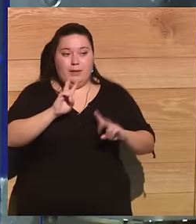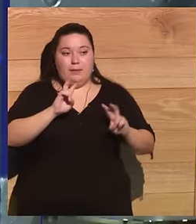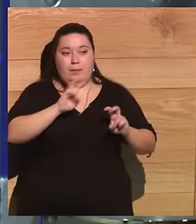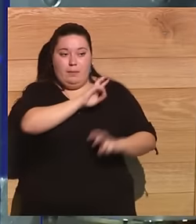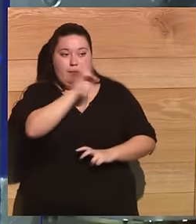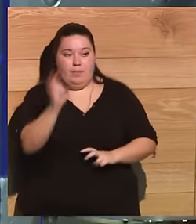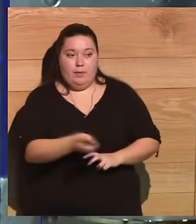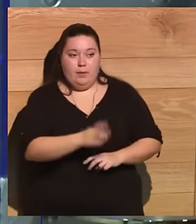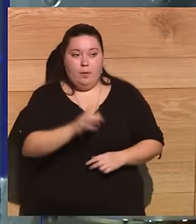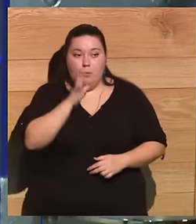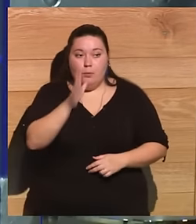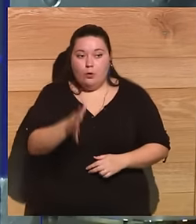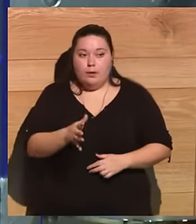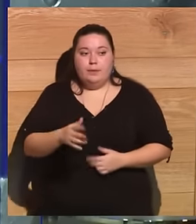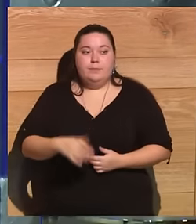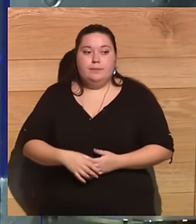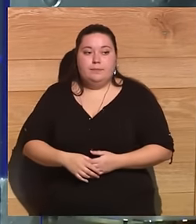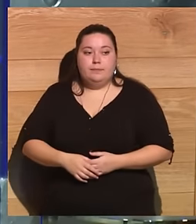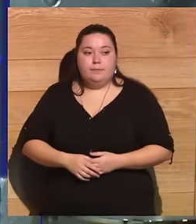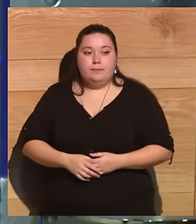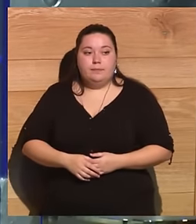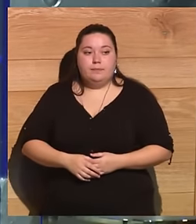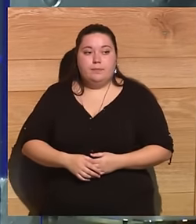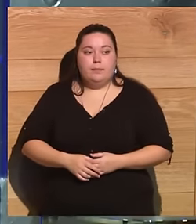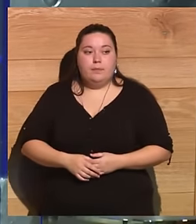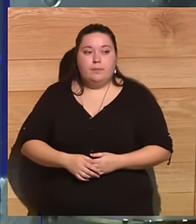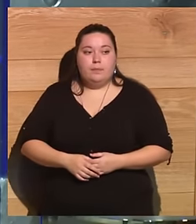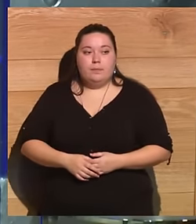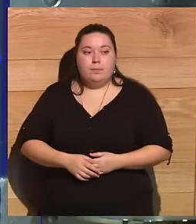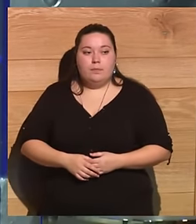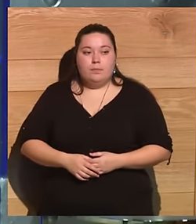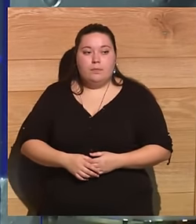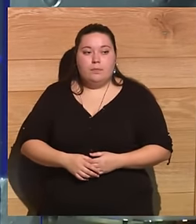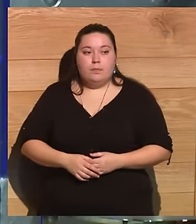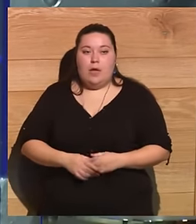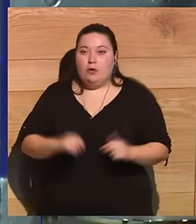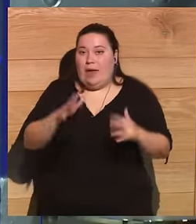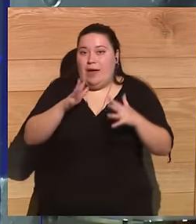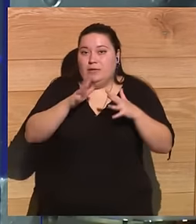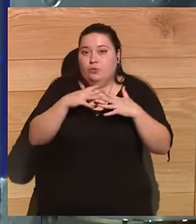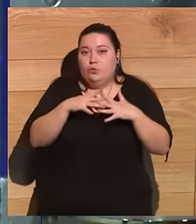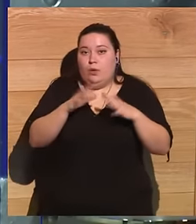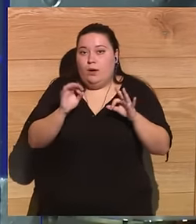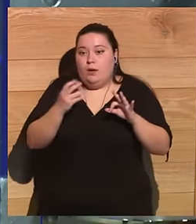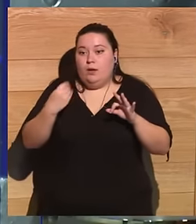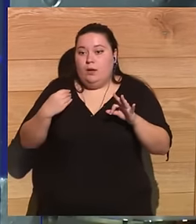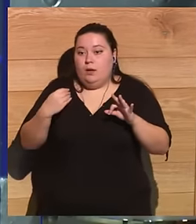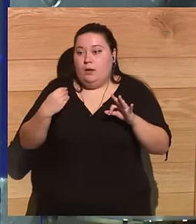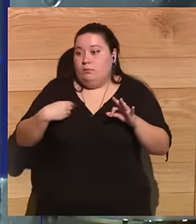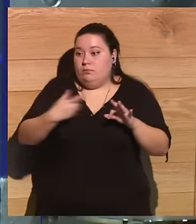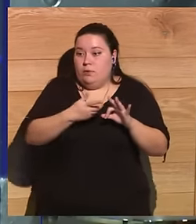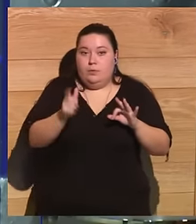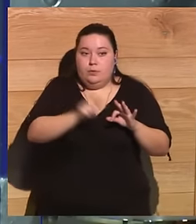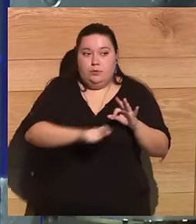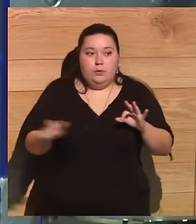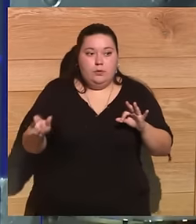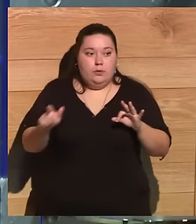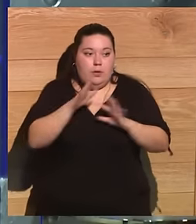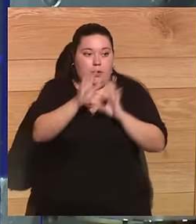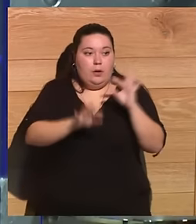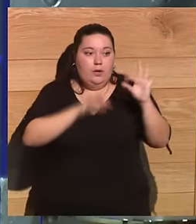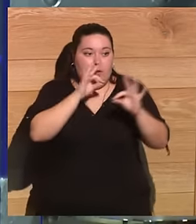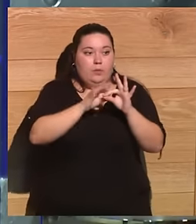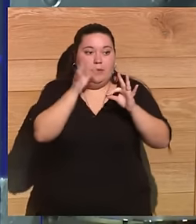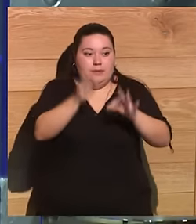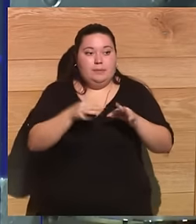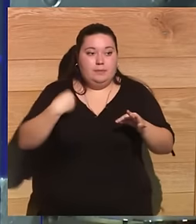variabilidad, porque hay una arquitectura, una estructura que hay en todos los humanos. Por ejemplo, los circuitos de lectura están siempre en la